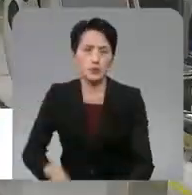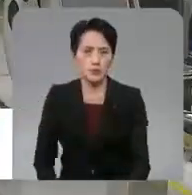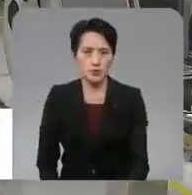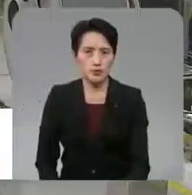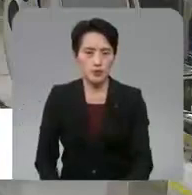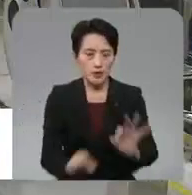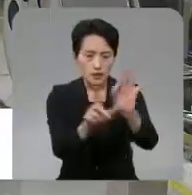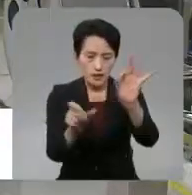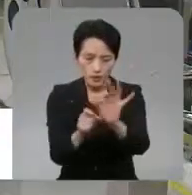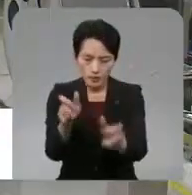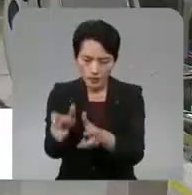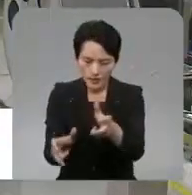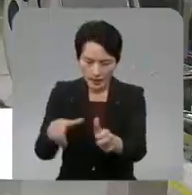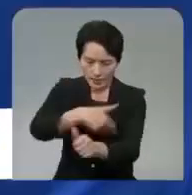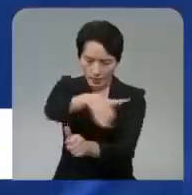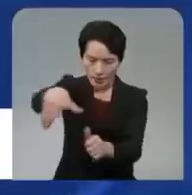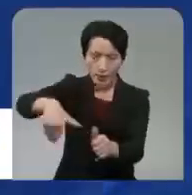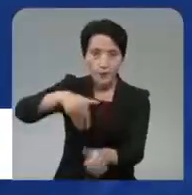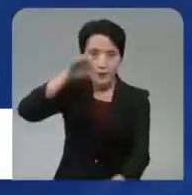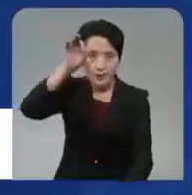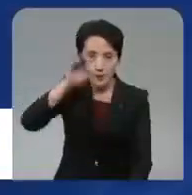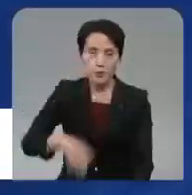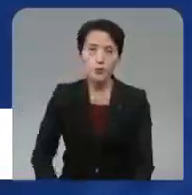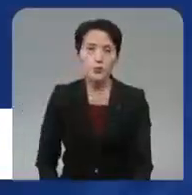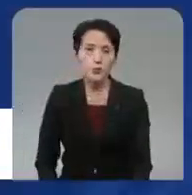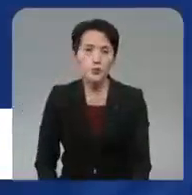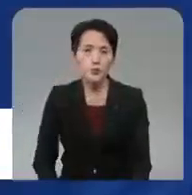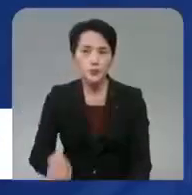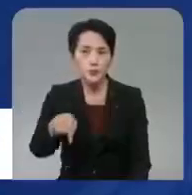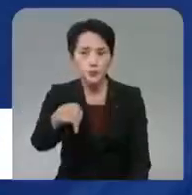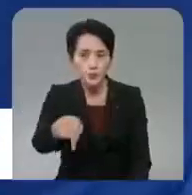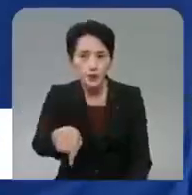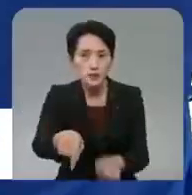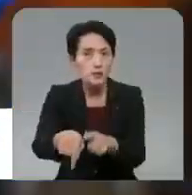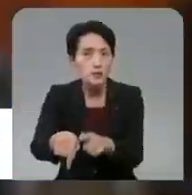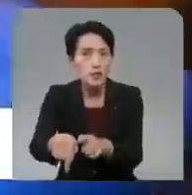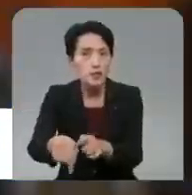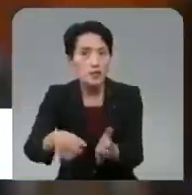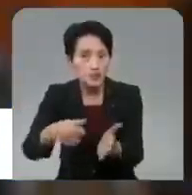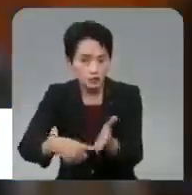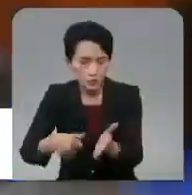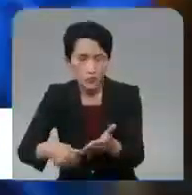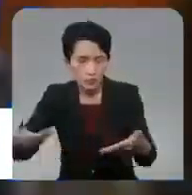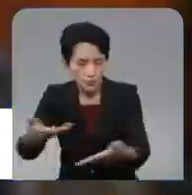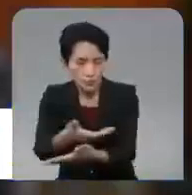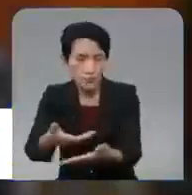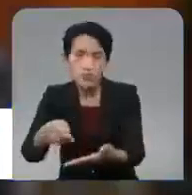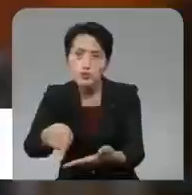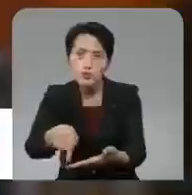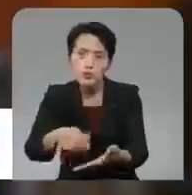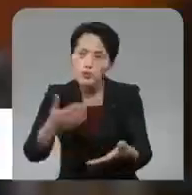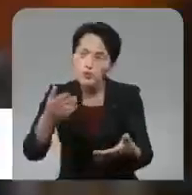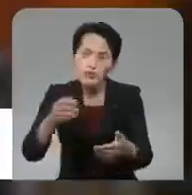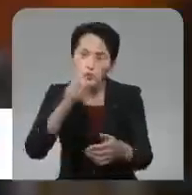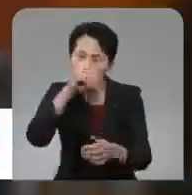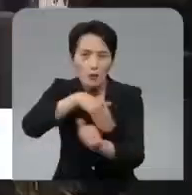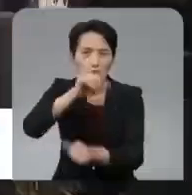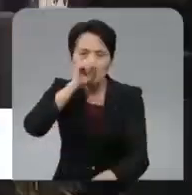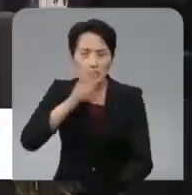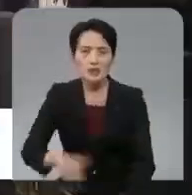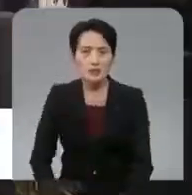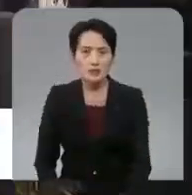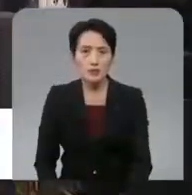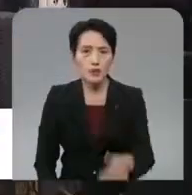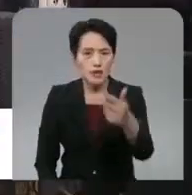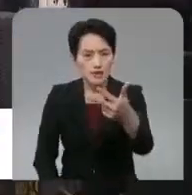de bienes del 34 por ciento así como un aumento de existencias del 72 por ciento el